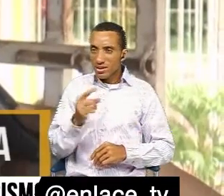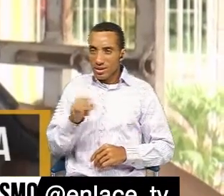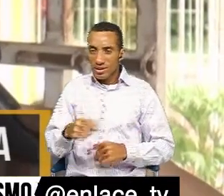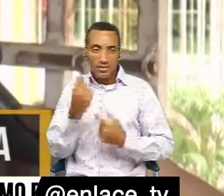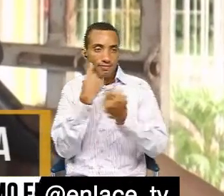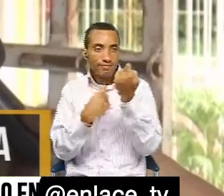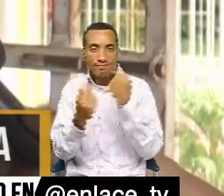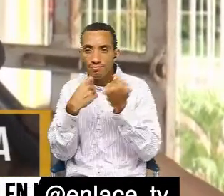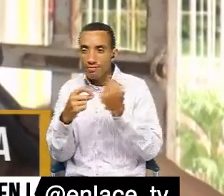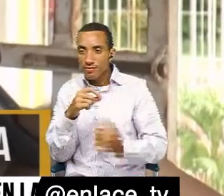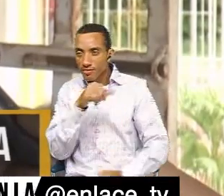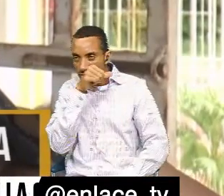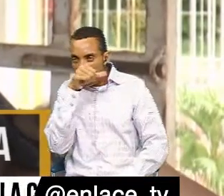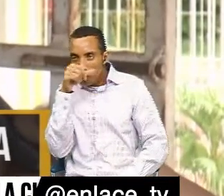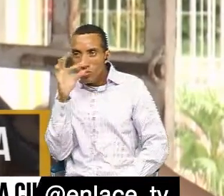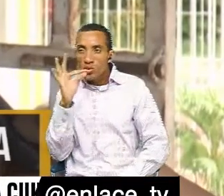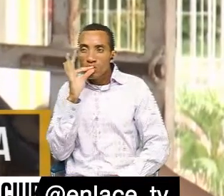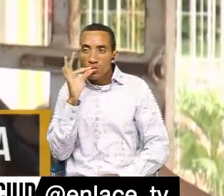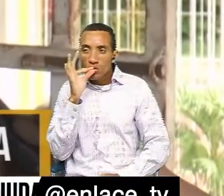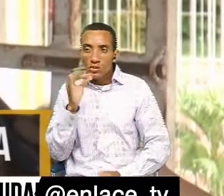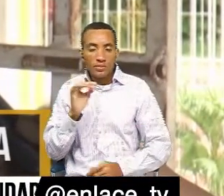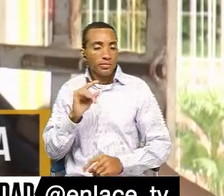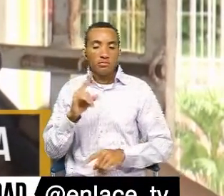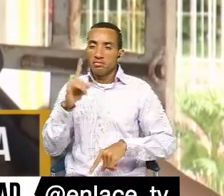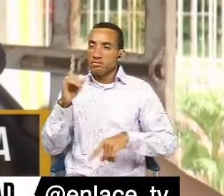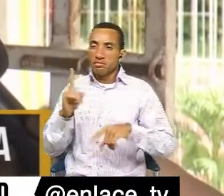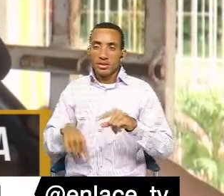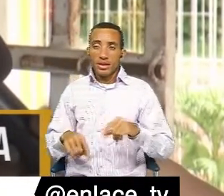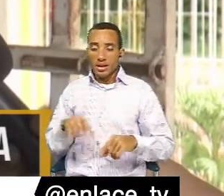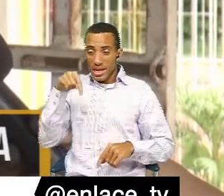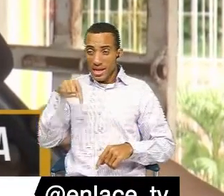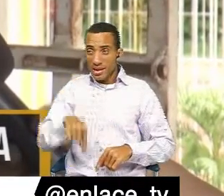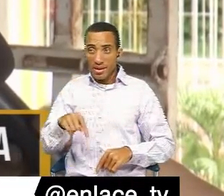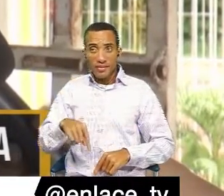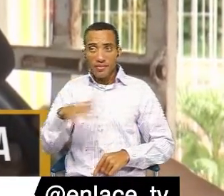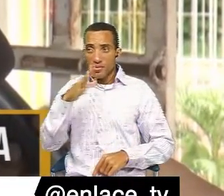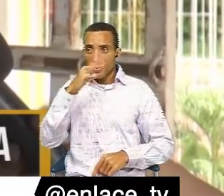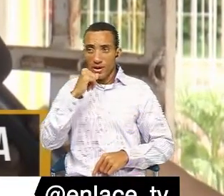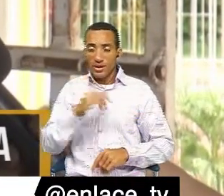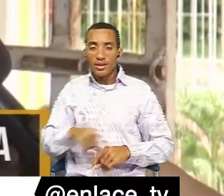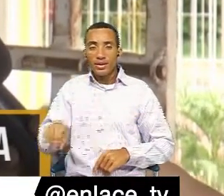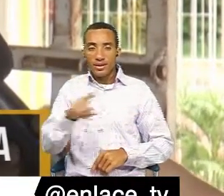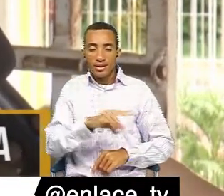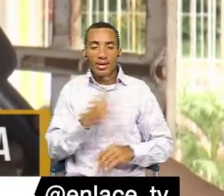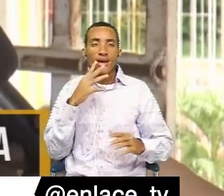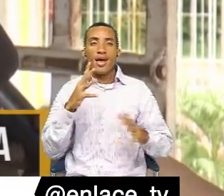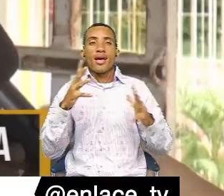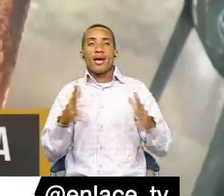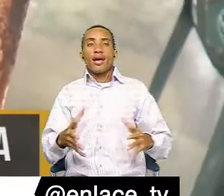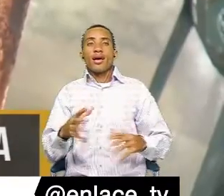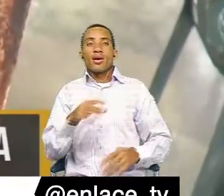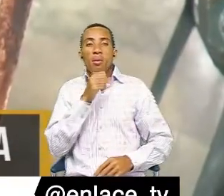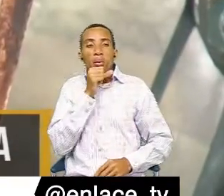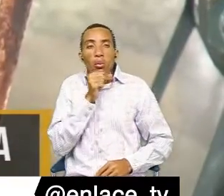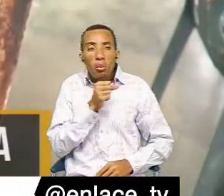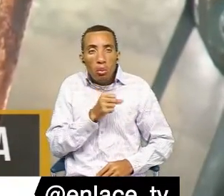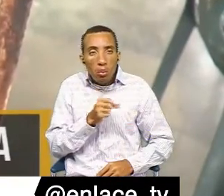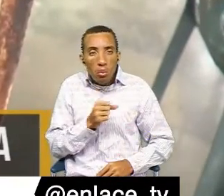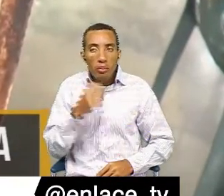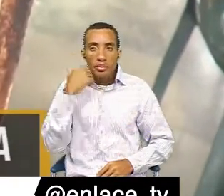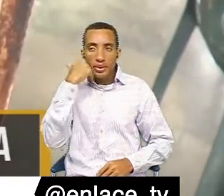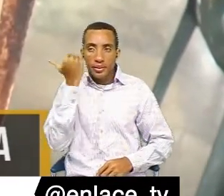pero sorpresa para ellos porque acá, primero, acá no se venden eso y se dieron cuenta que aquí las personas son mayores de edad. Esta familia sufrió